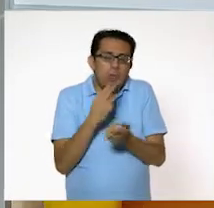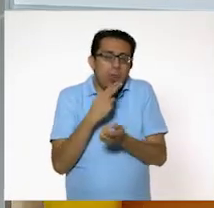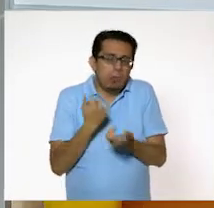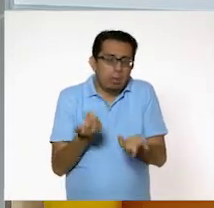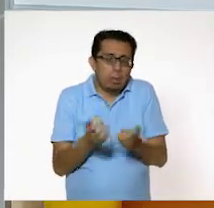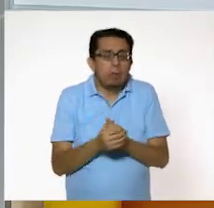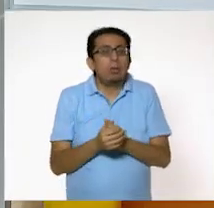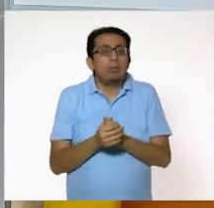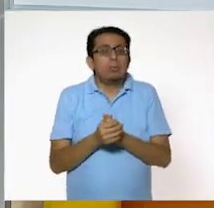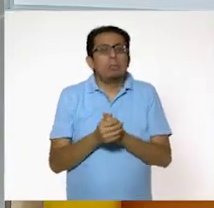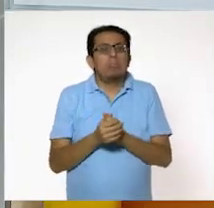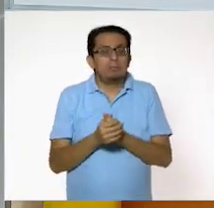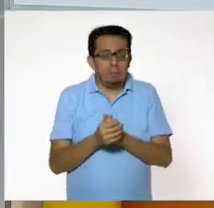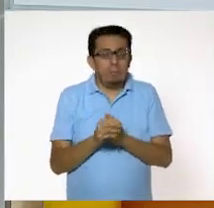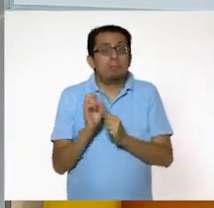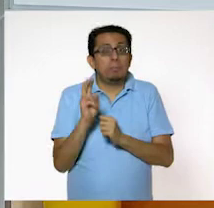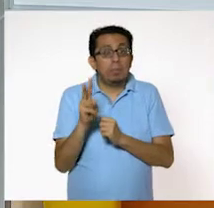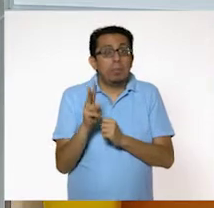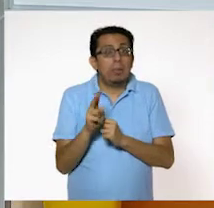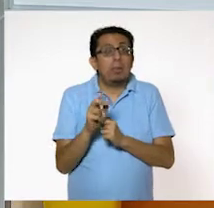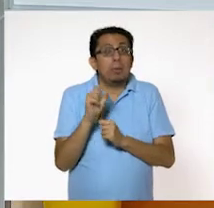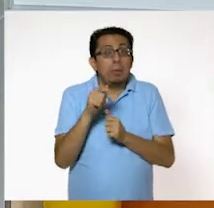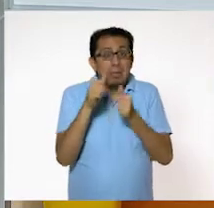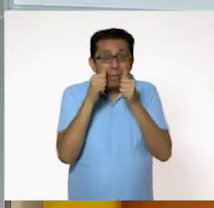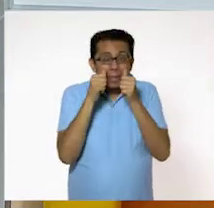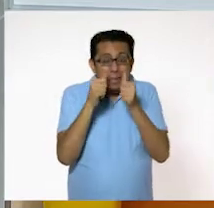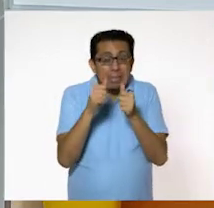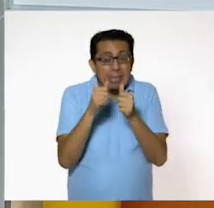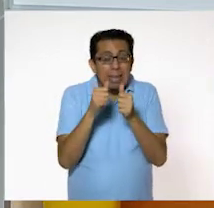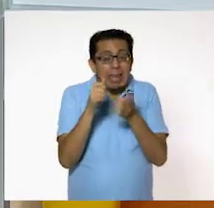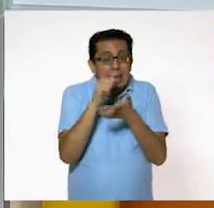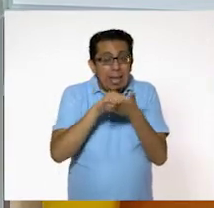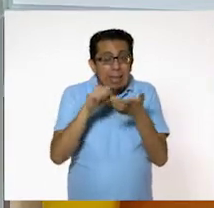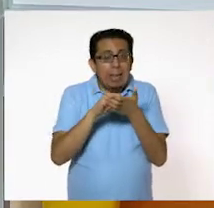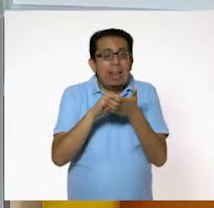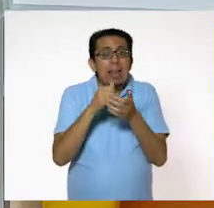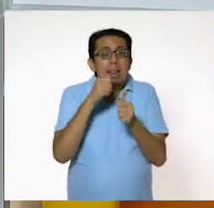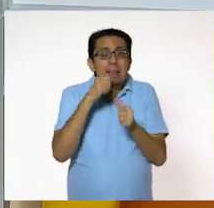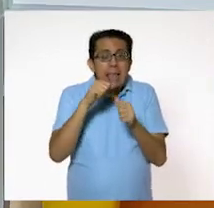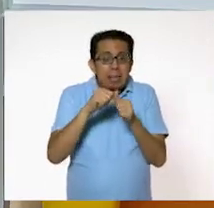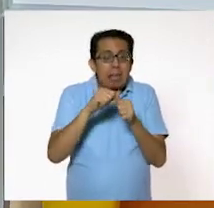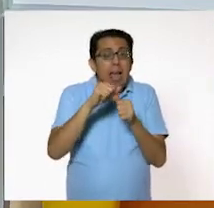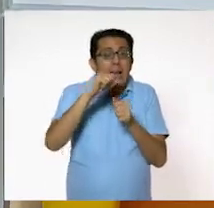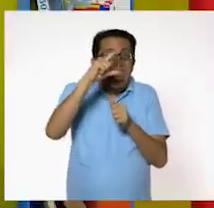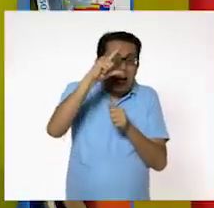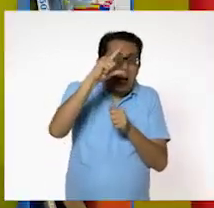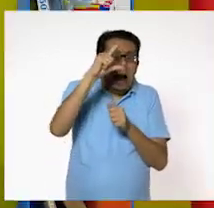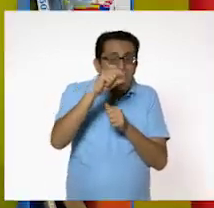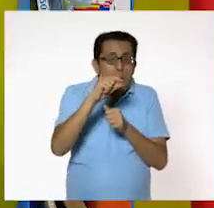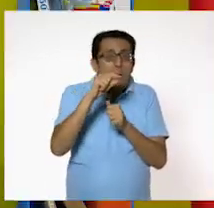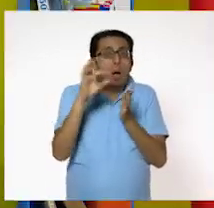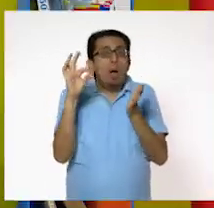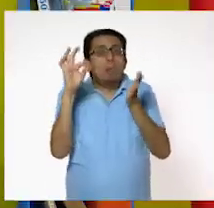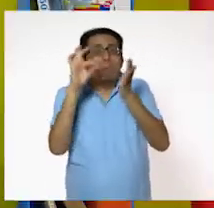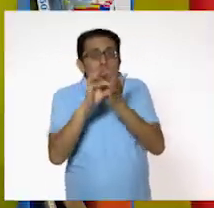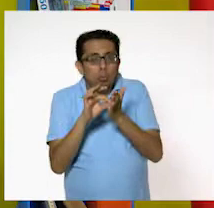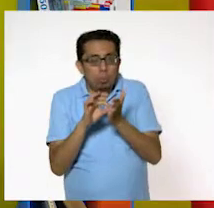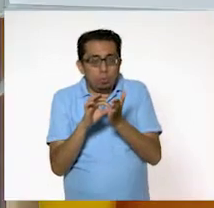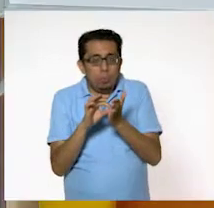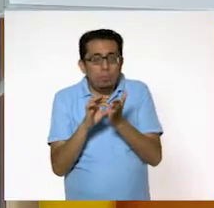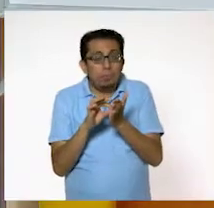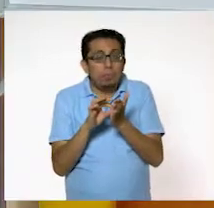Bueno, entonces, también hay que prestar atención a las mayúsculas. Exacto, a los puntos. Exacto, los pasos generalmente